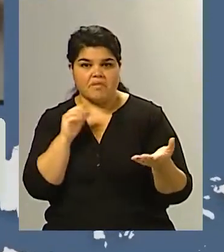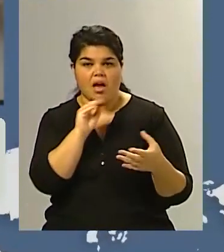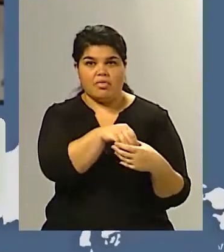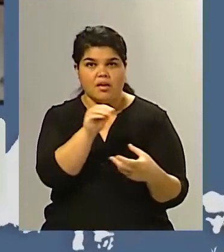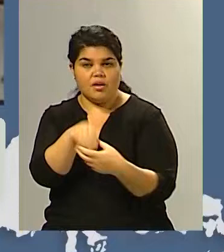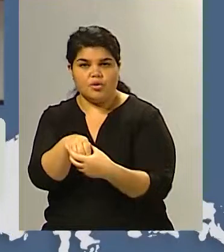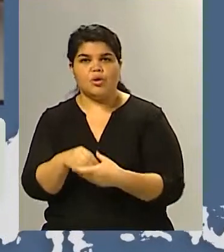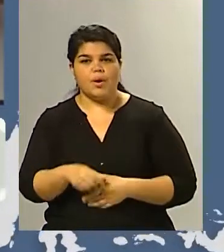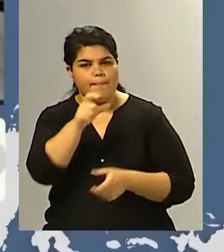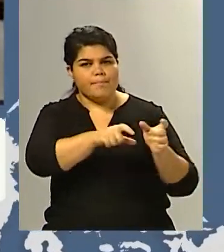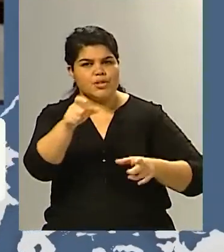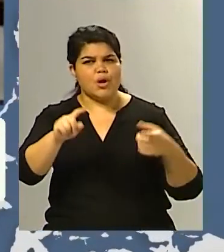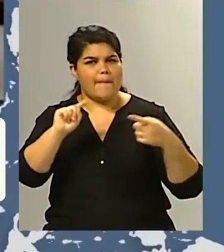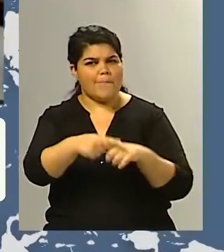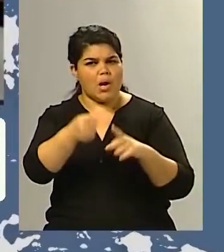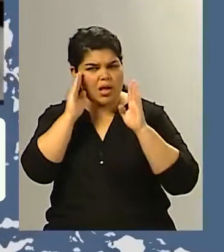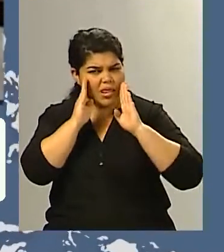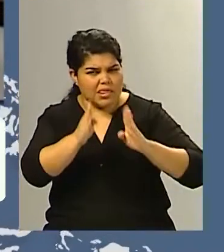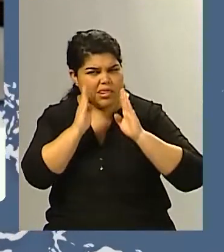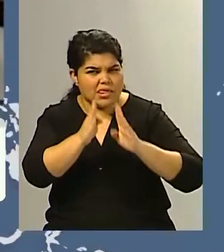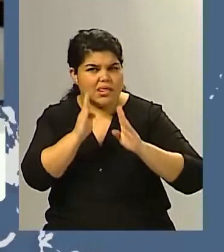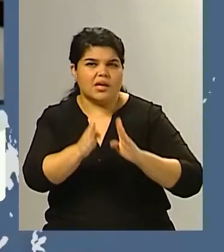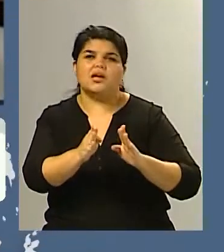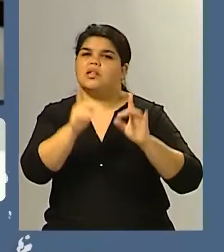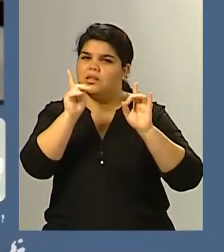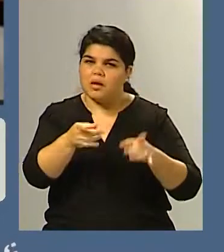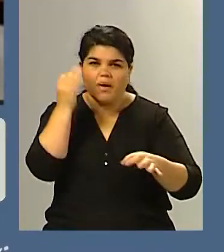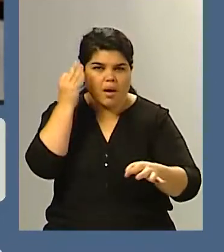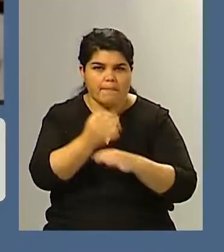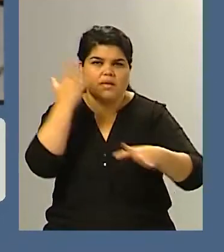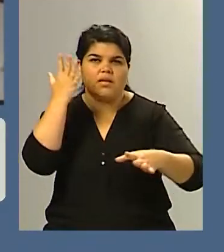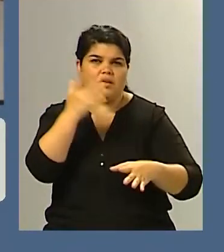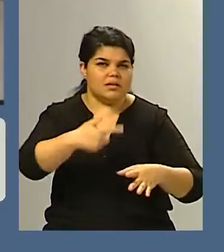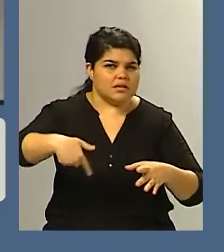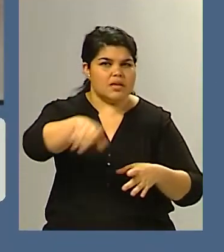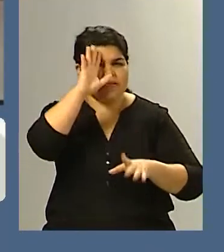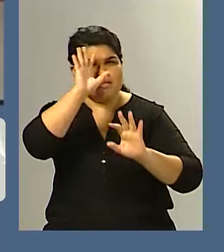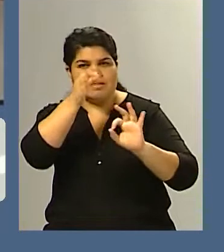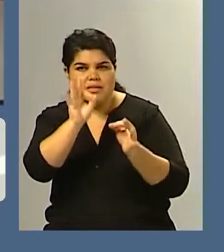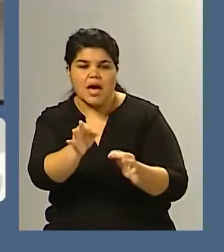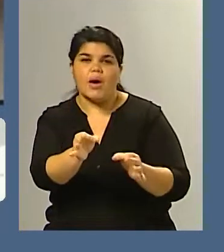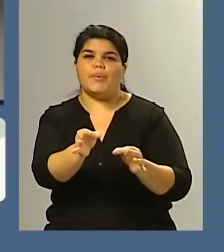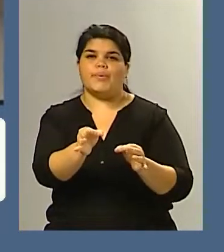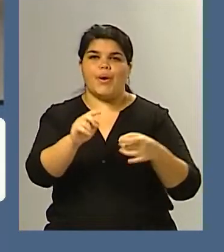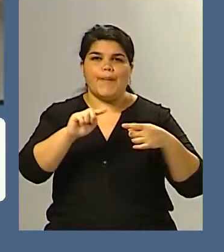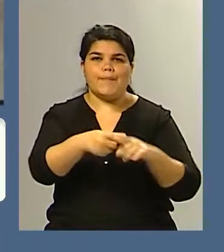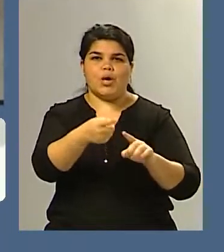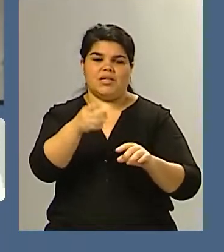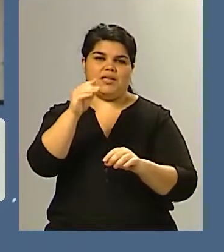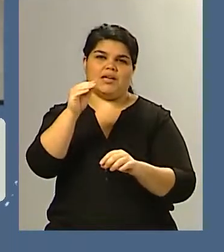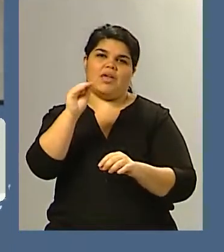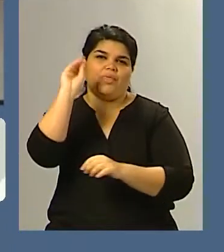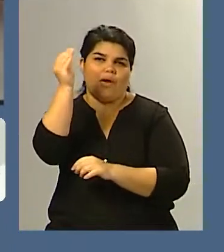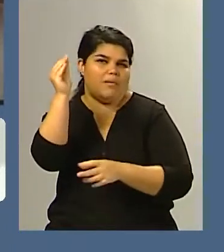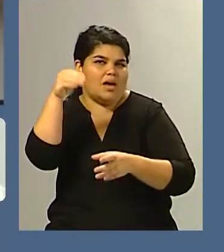especialistas y que saben mucho de la política brasileña al dedillo.